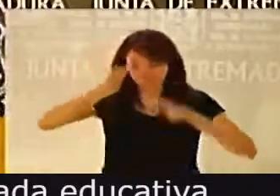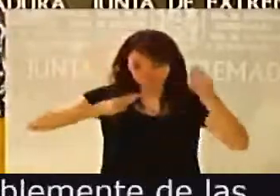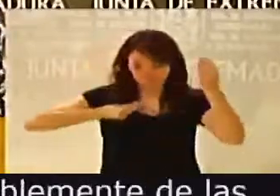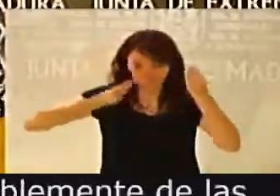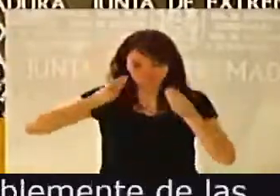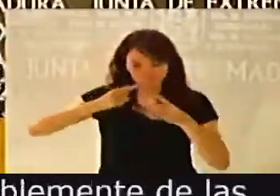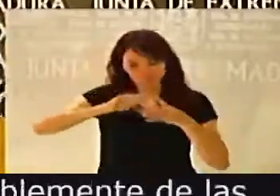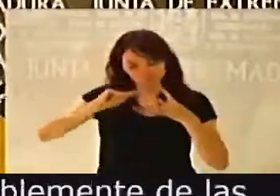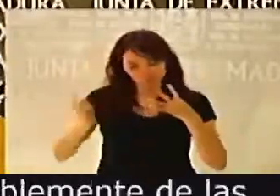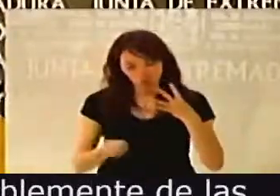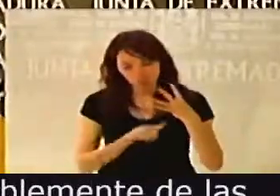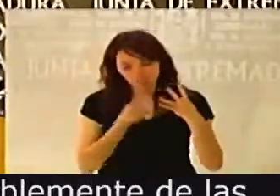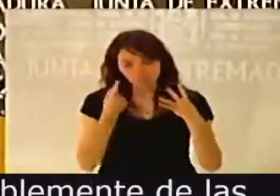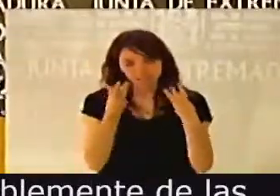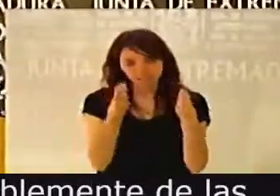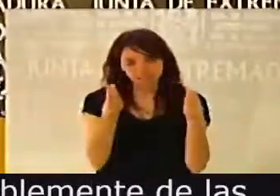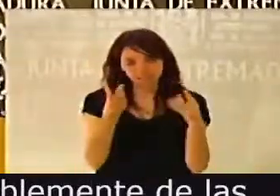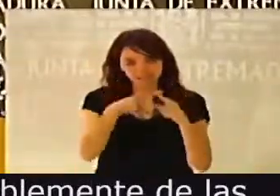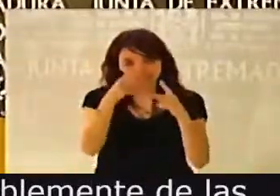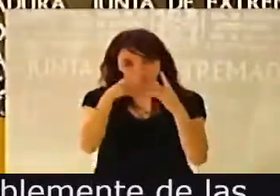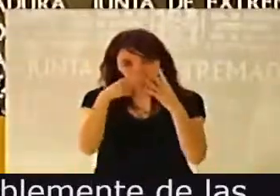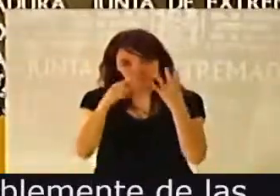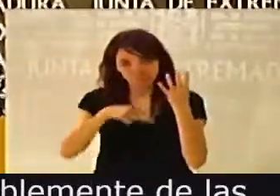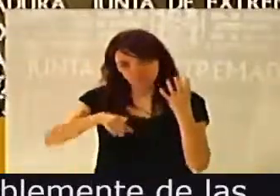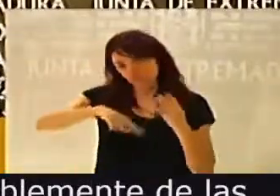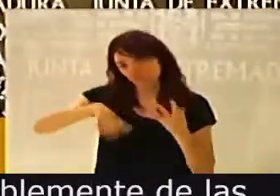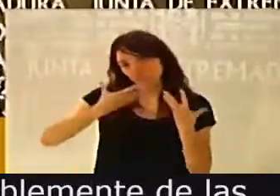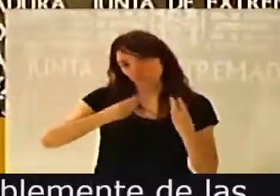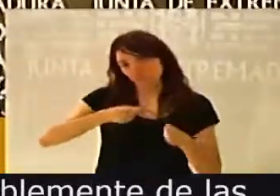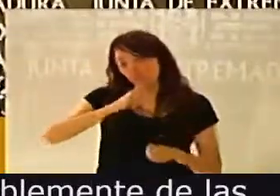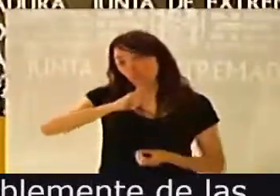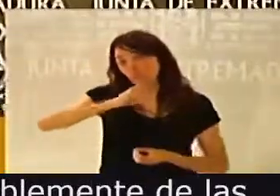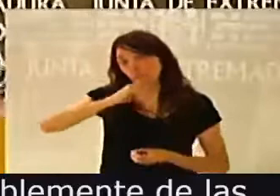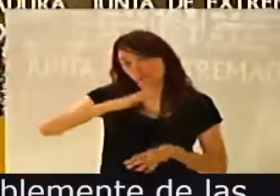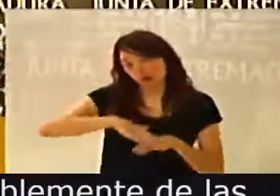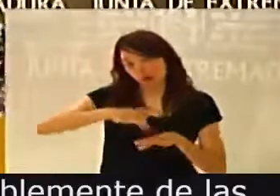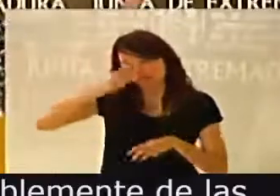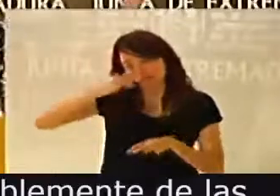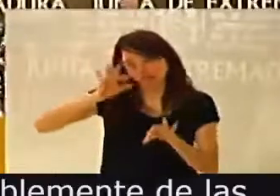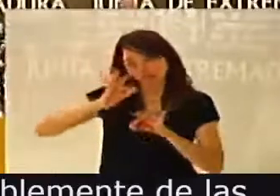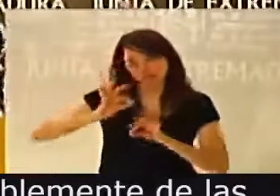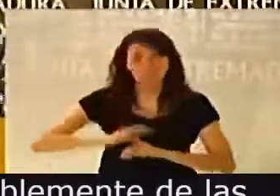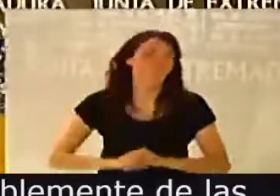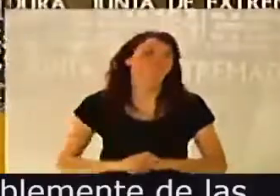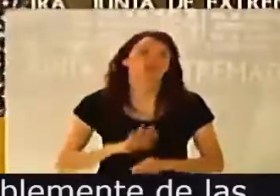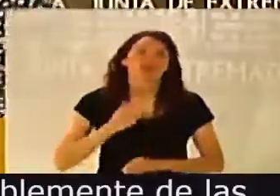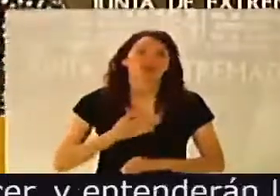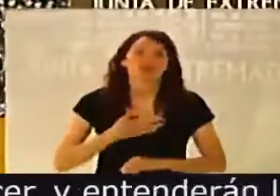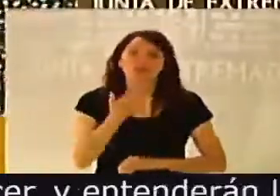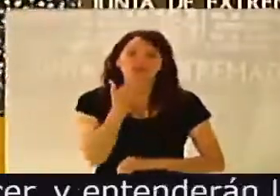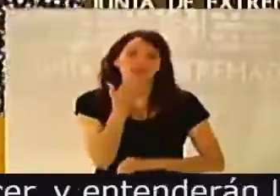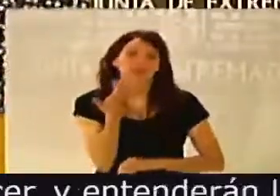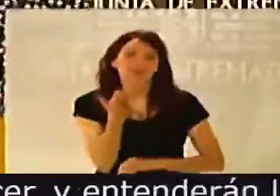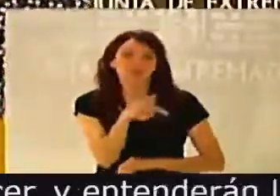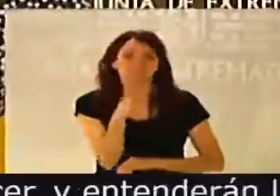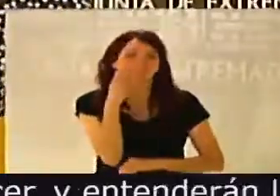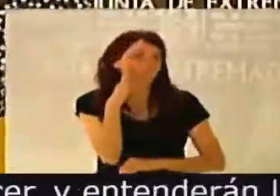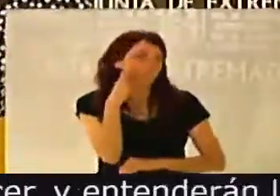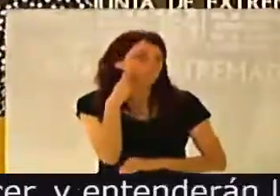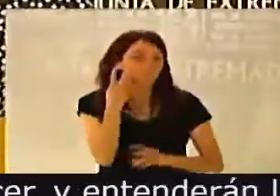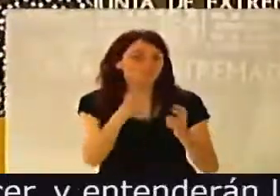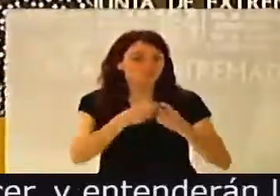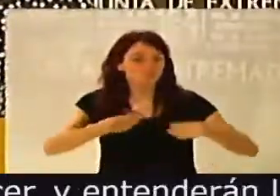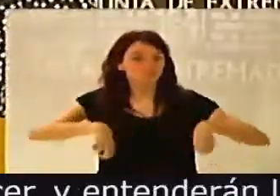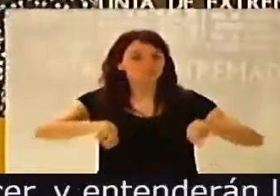juego y entenderán la dificultad a la hora de decidir. Tanto es así que mañana, por ejemplo, el presidente tiene una reunión con todos